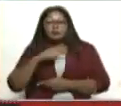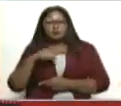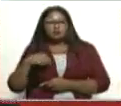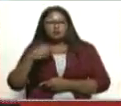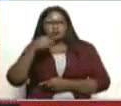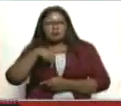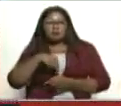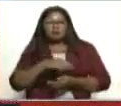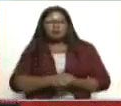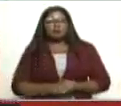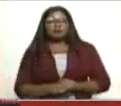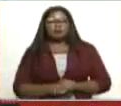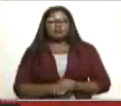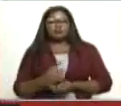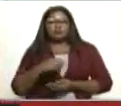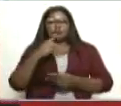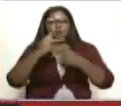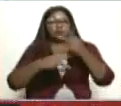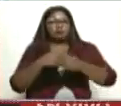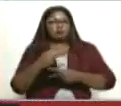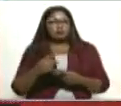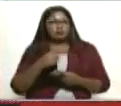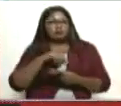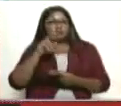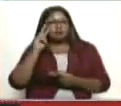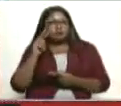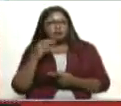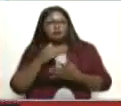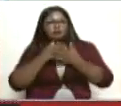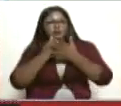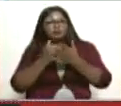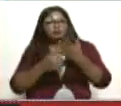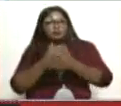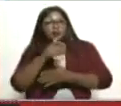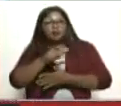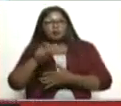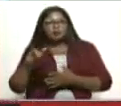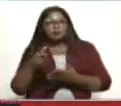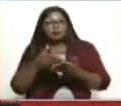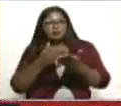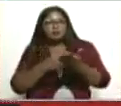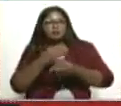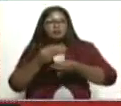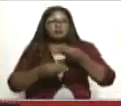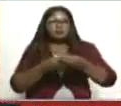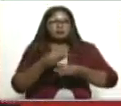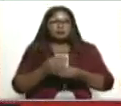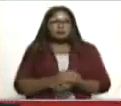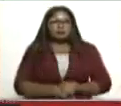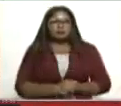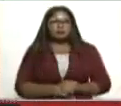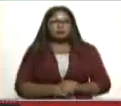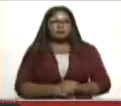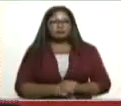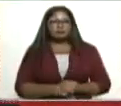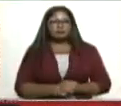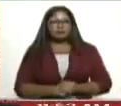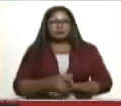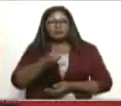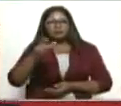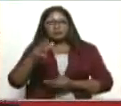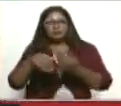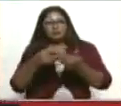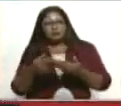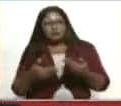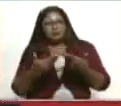Este proceso de maqueta viva de dialogar con los actuales candidatos y con los dignatarios locales que